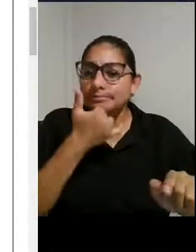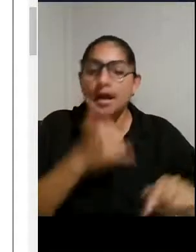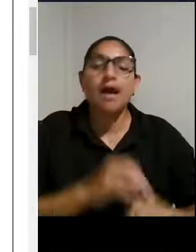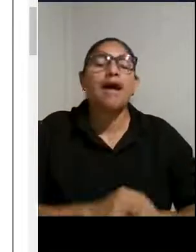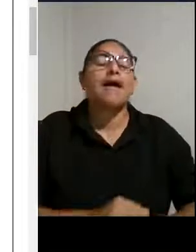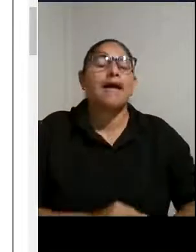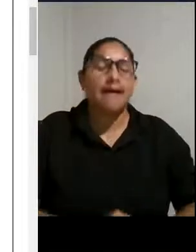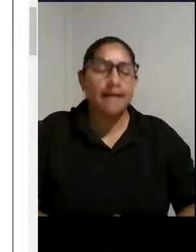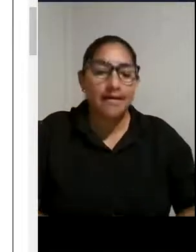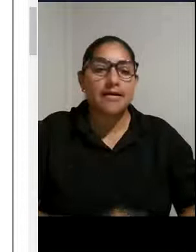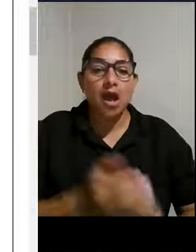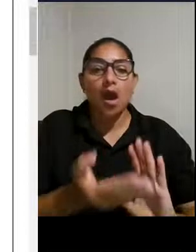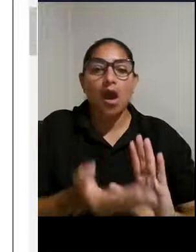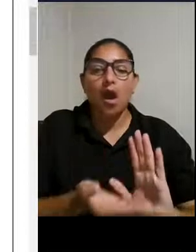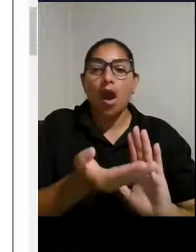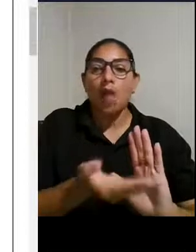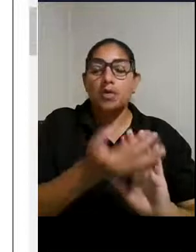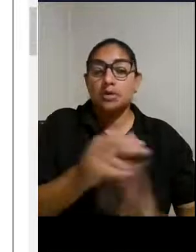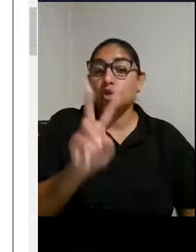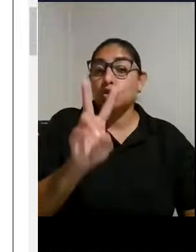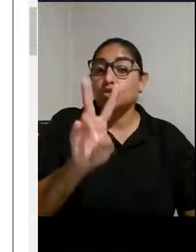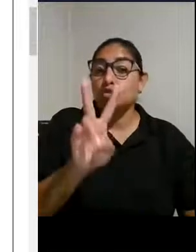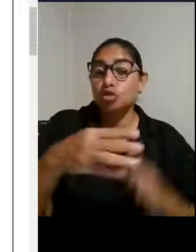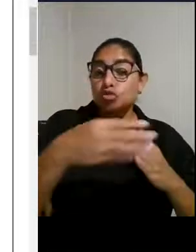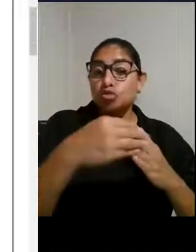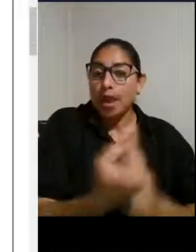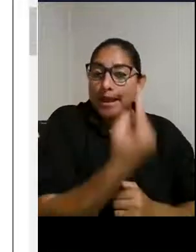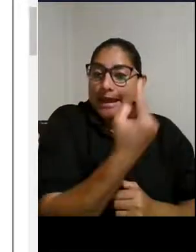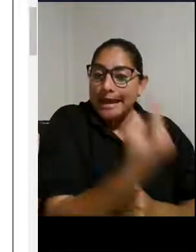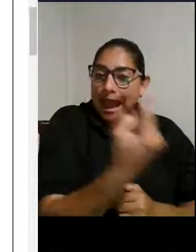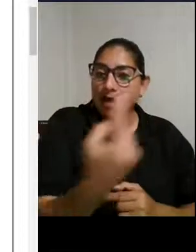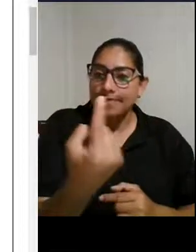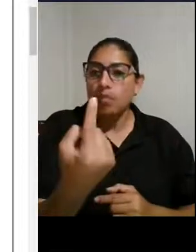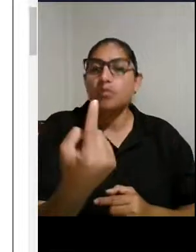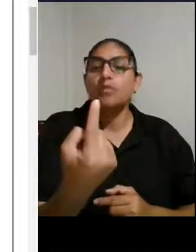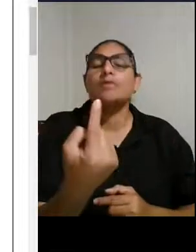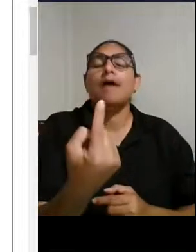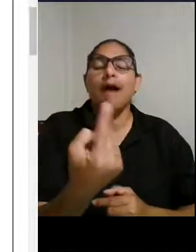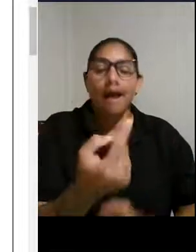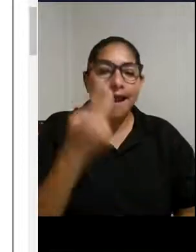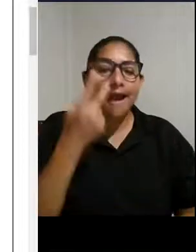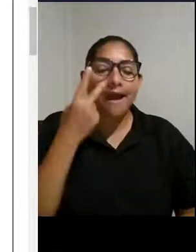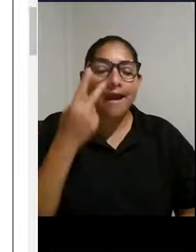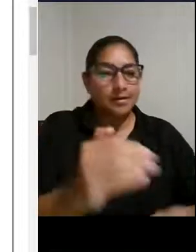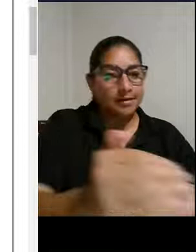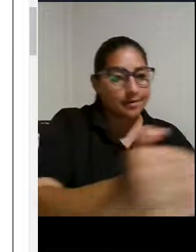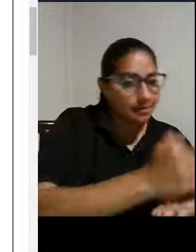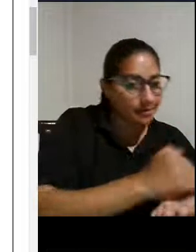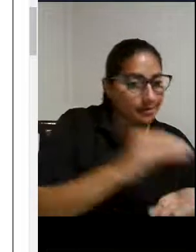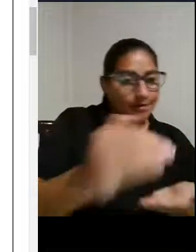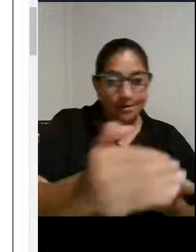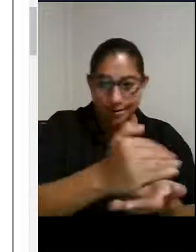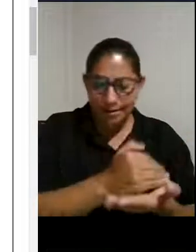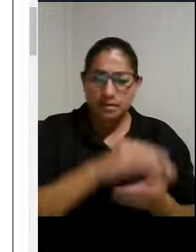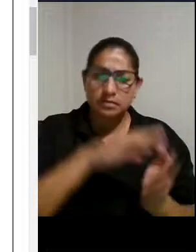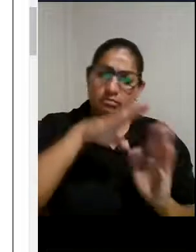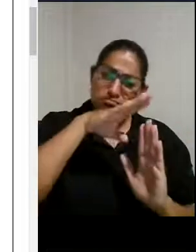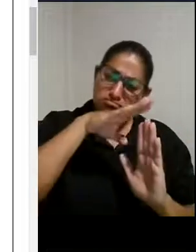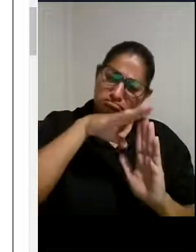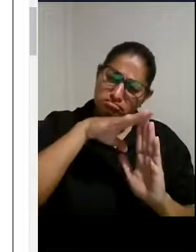efectivamente estamos aumentando en 2 dólares el precio por unidad y vemos que los ingresos están